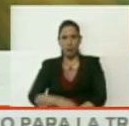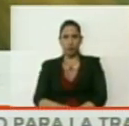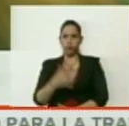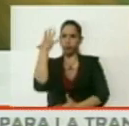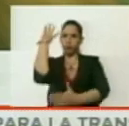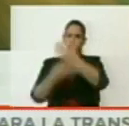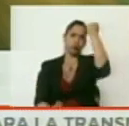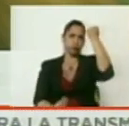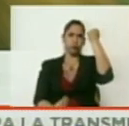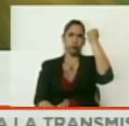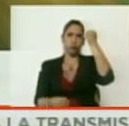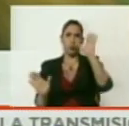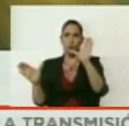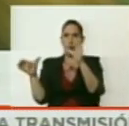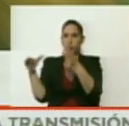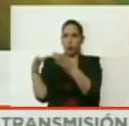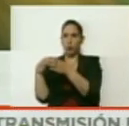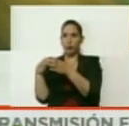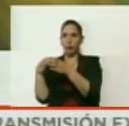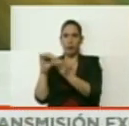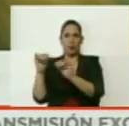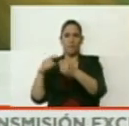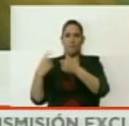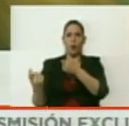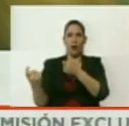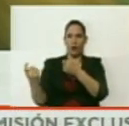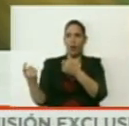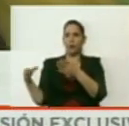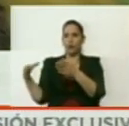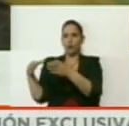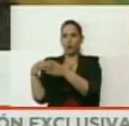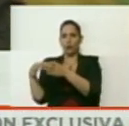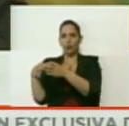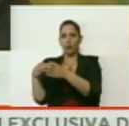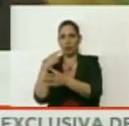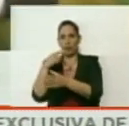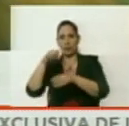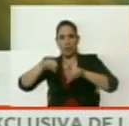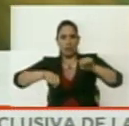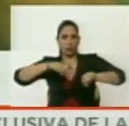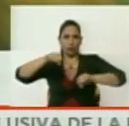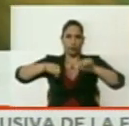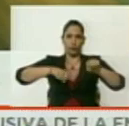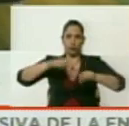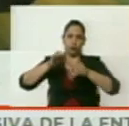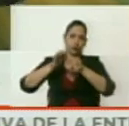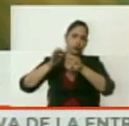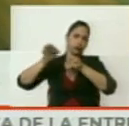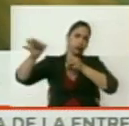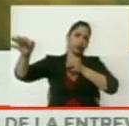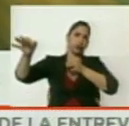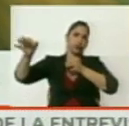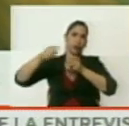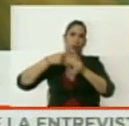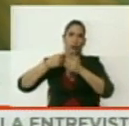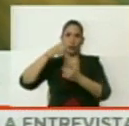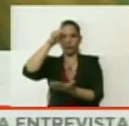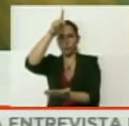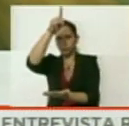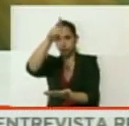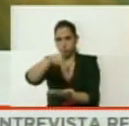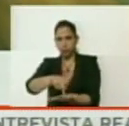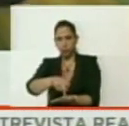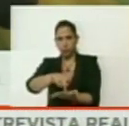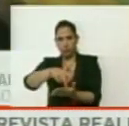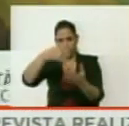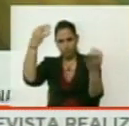escapado del grupo, está fuera del pelotón, como dicen en el ciclismo, está muy lejos y va a llegar con